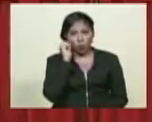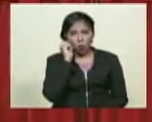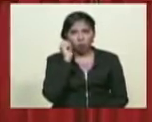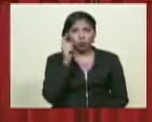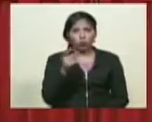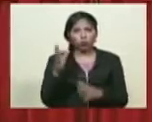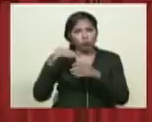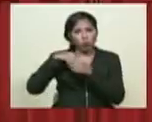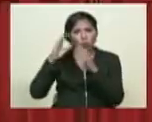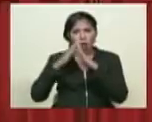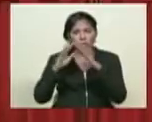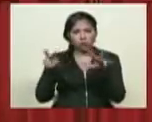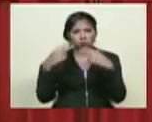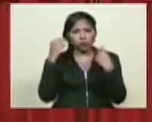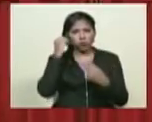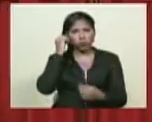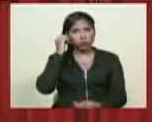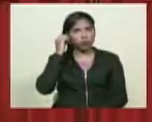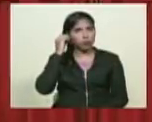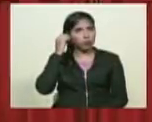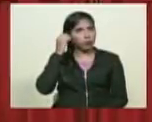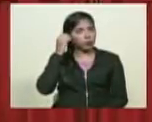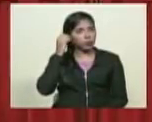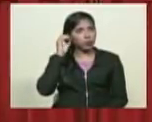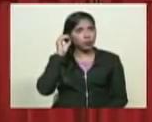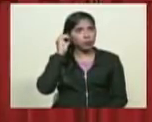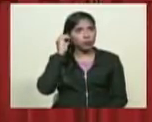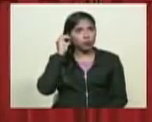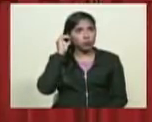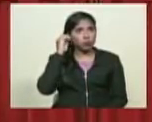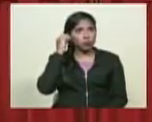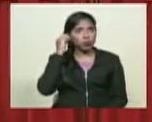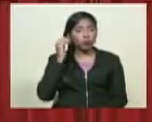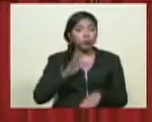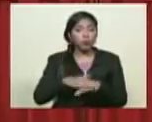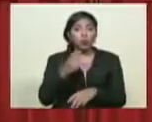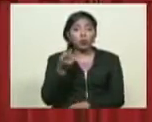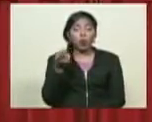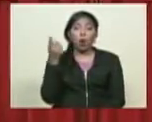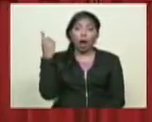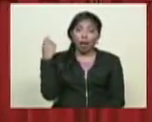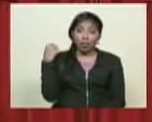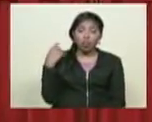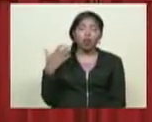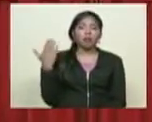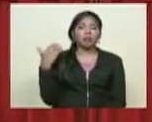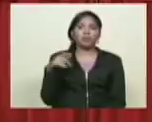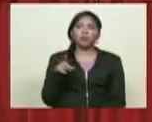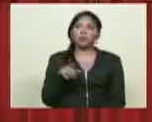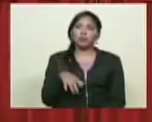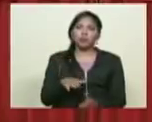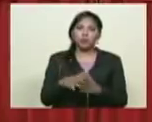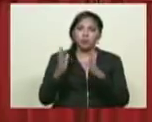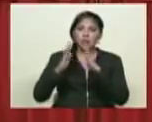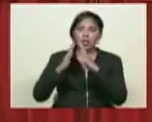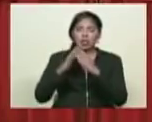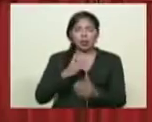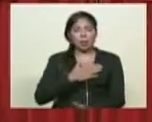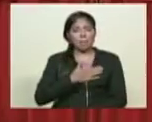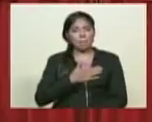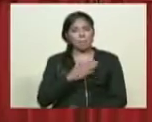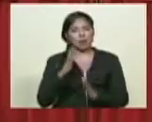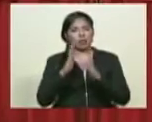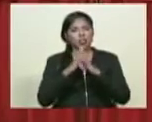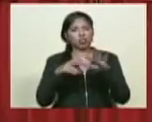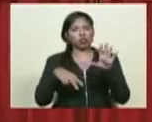casa, si usted se diera cuenta del daño que le han hecho. Porque usted antes tenía una casa que le costaba, usted decía, mi casa vale 200